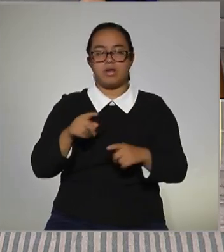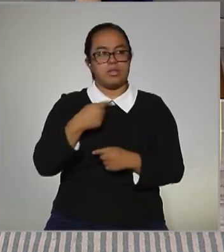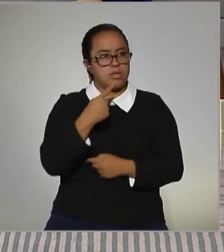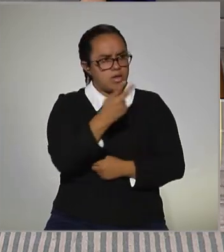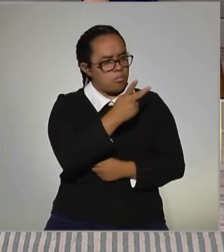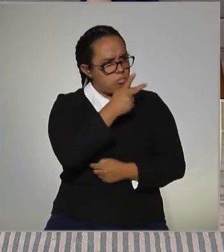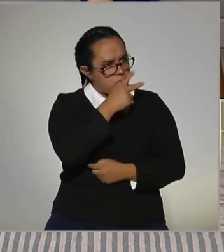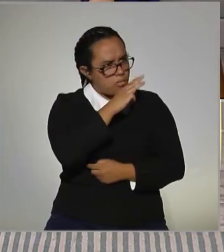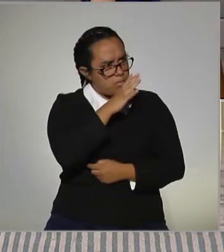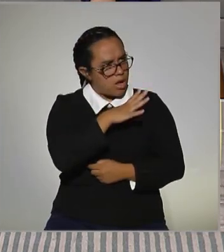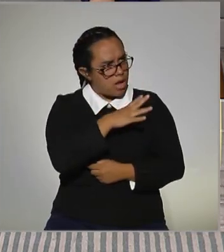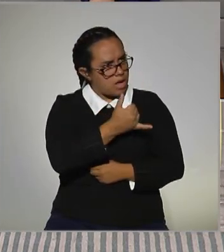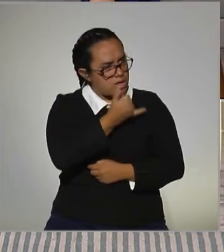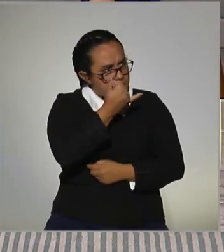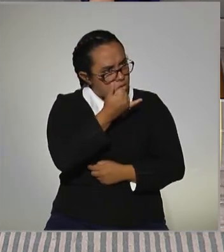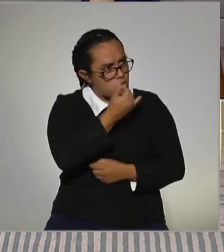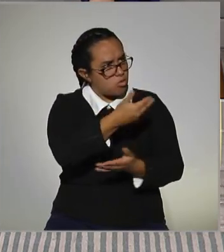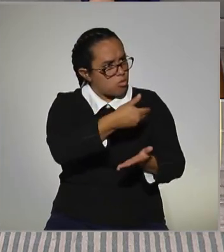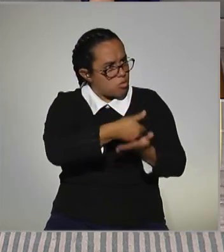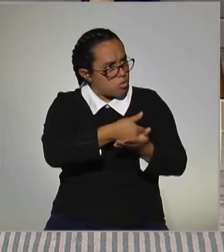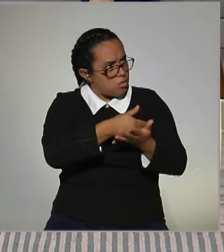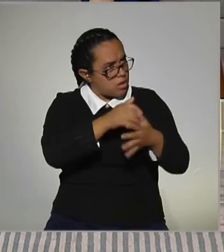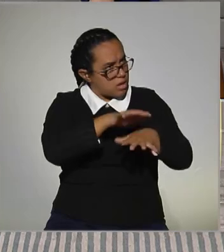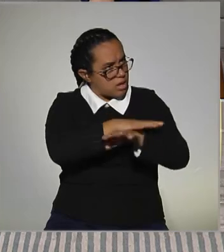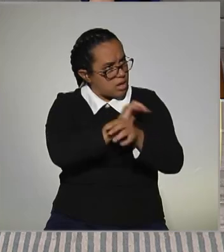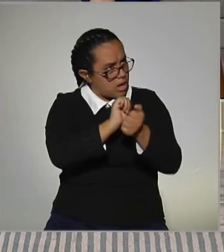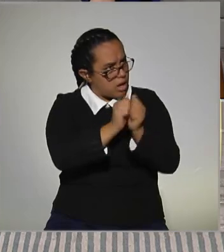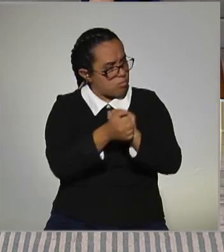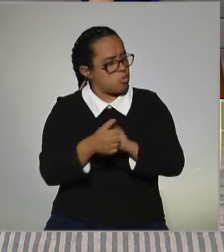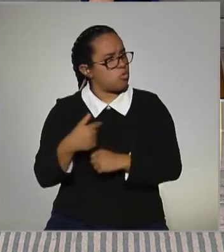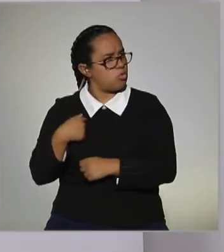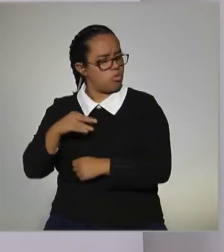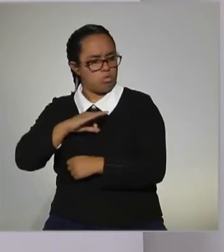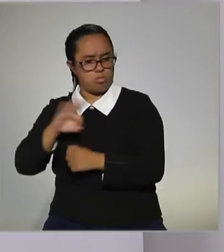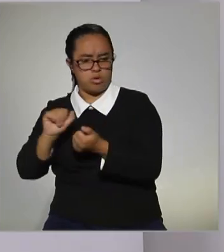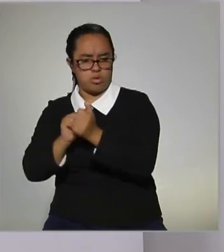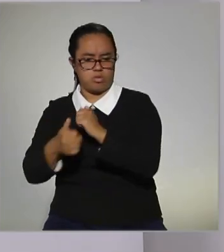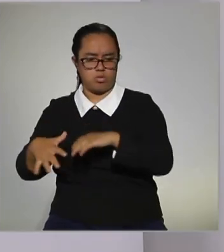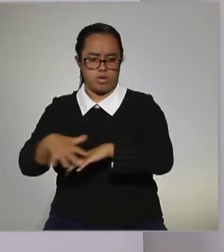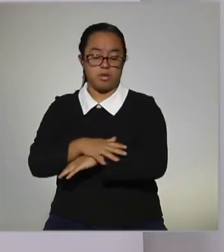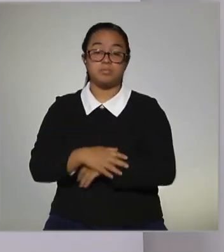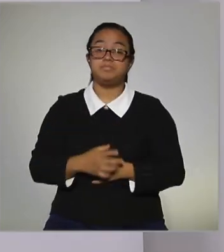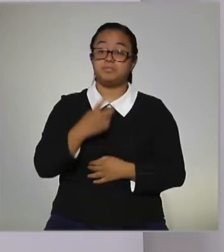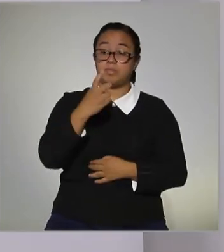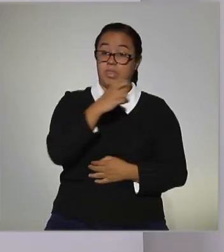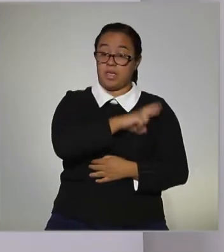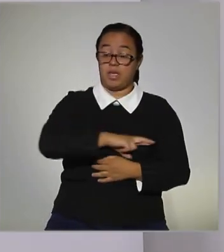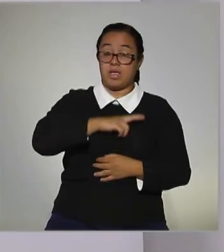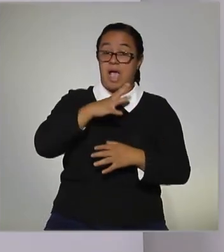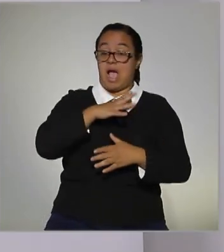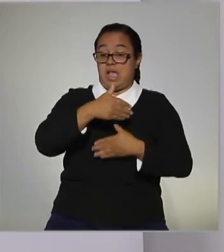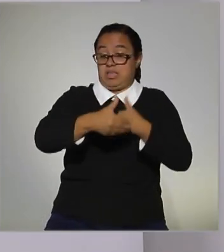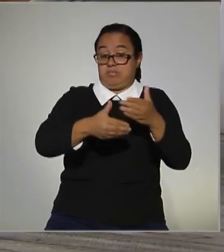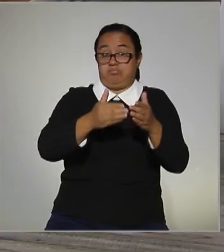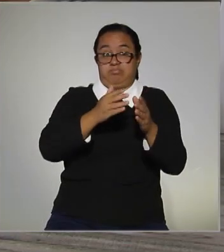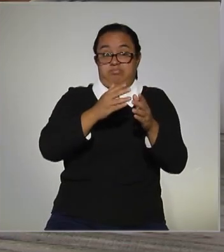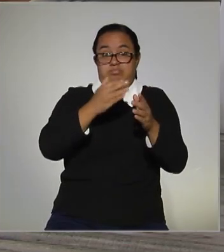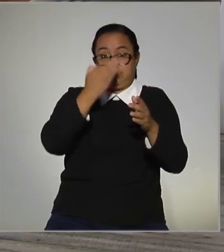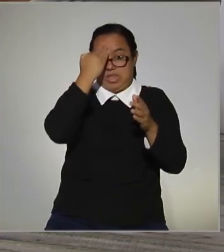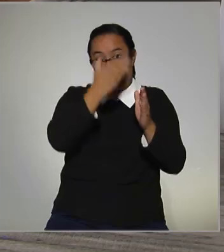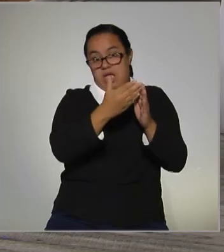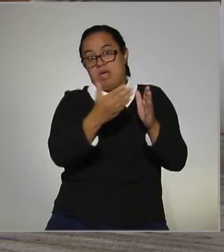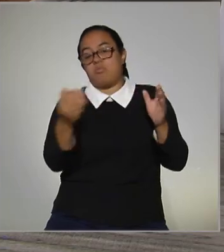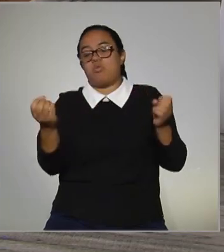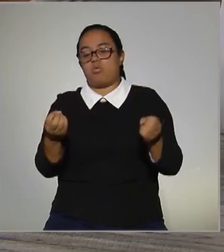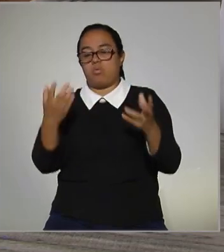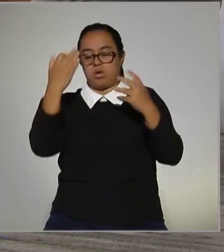reforzar en que así como tú admitiste un cambio, yo lo puedo sentir. Tiene etapas el resentimiento, porque hay quien quizá, como tú dices, es el que